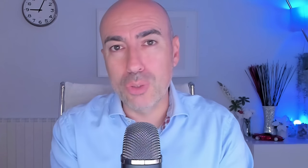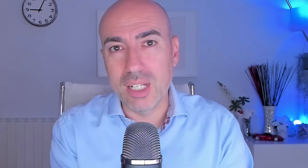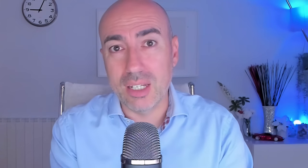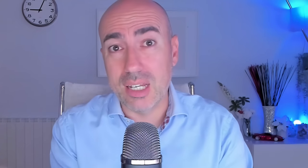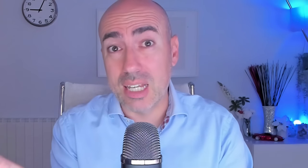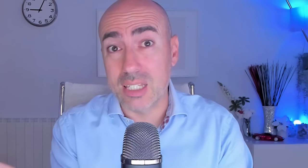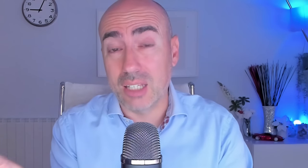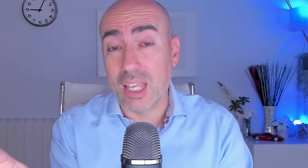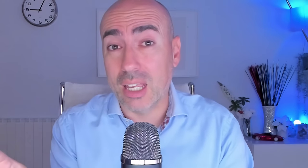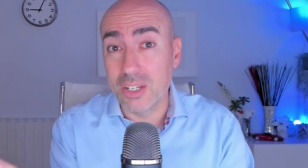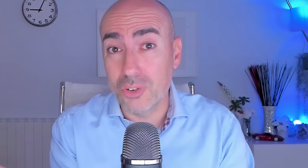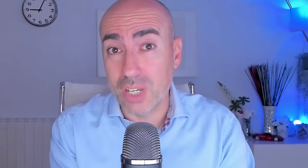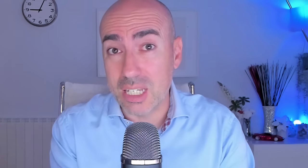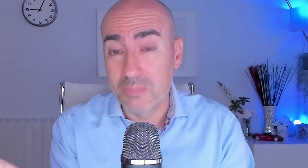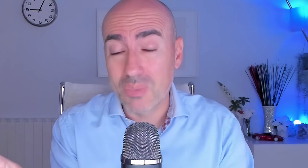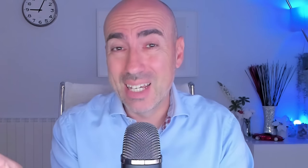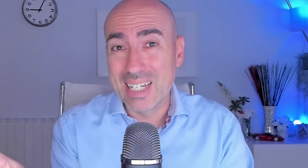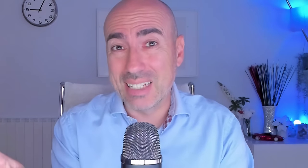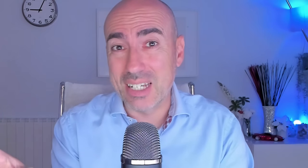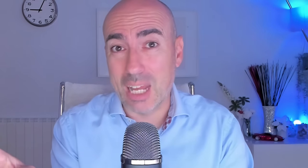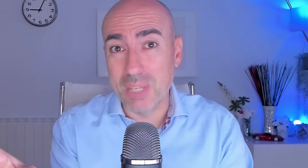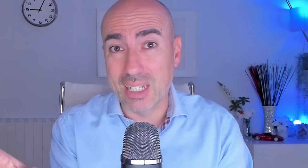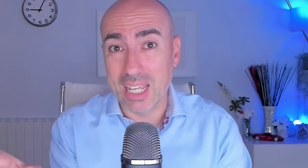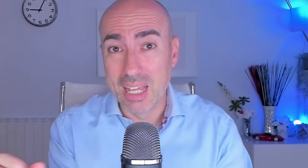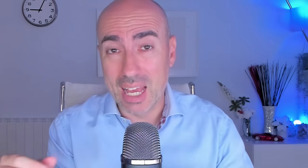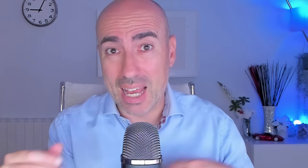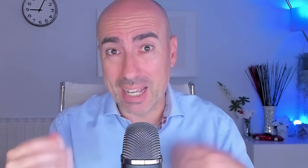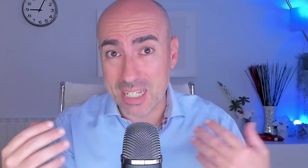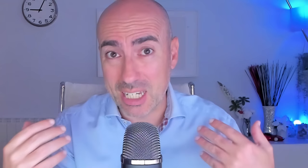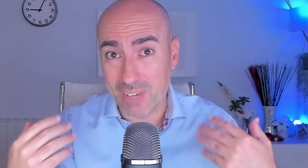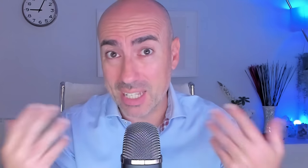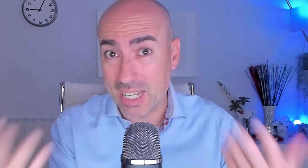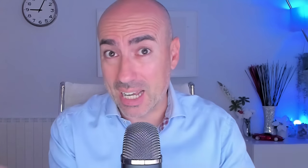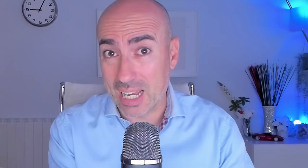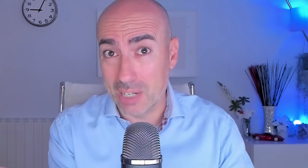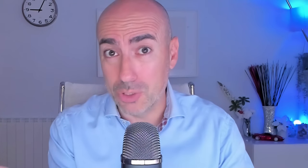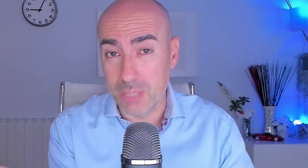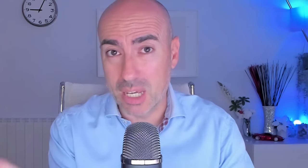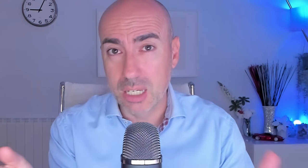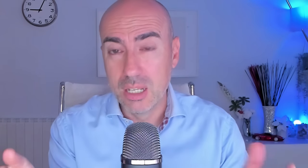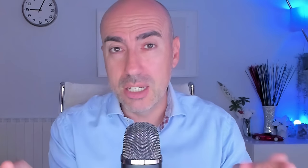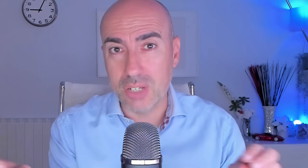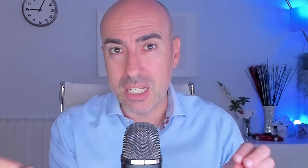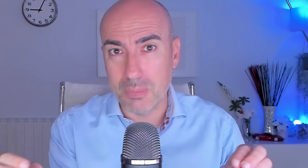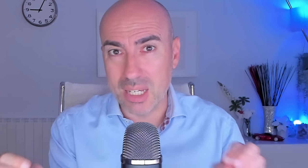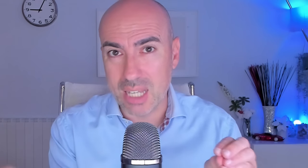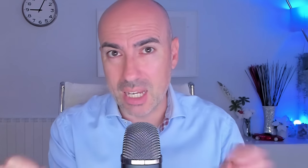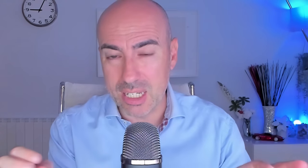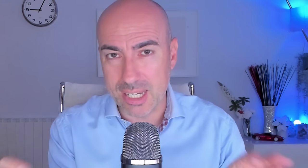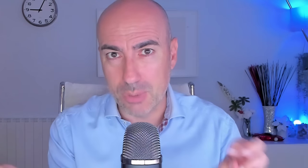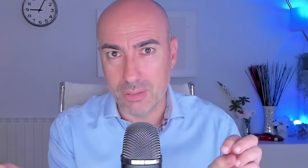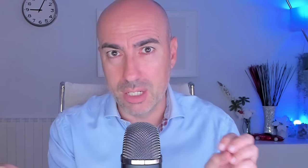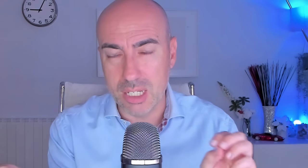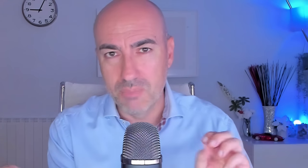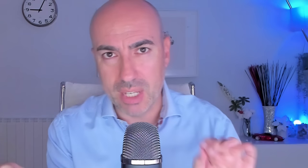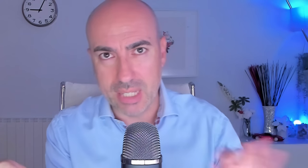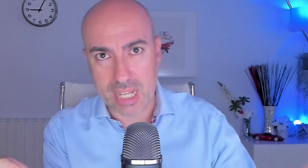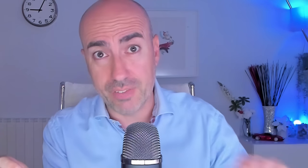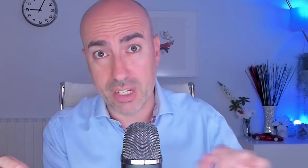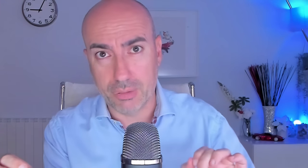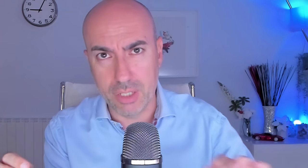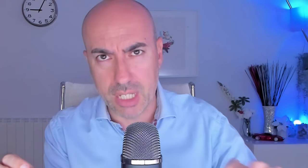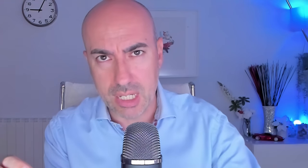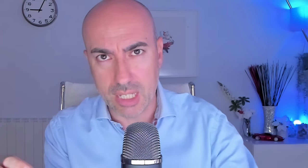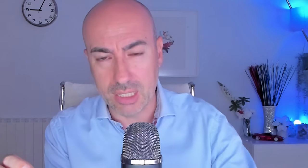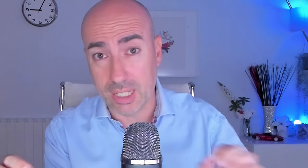que pero suele tener esa estrategia que no es necesariamente agresiva de Cara a los demás sino que se basa en insinuaciones en